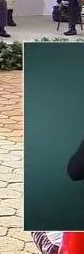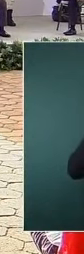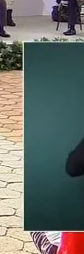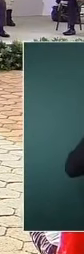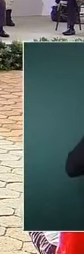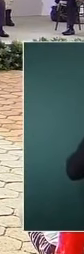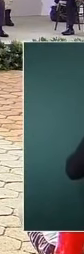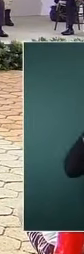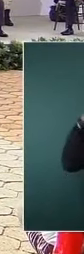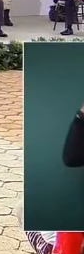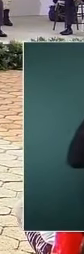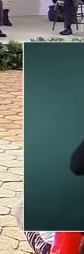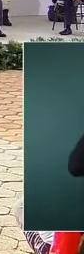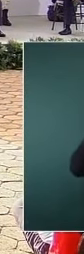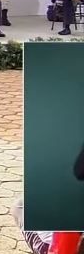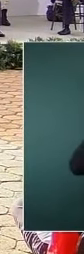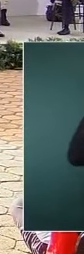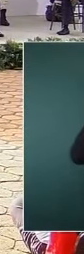energética,